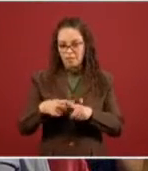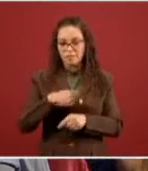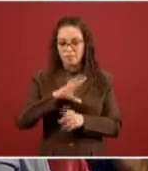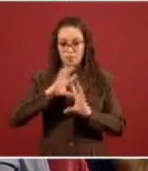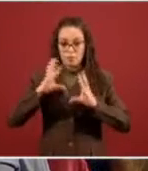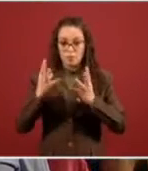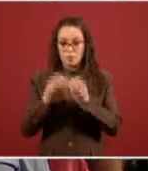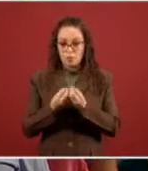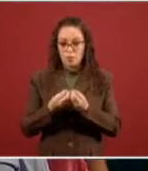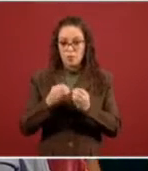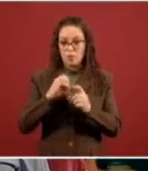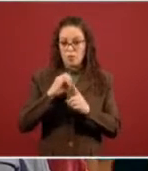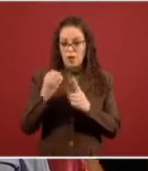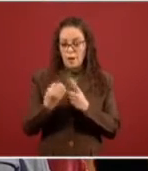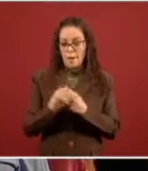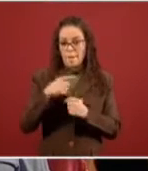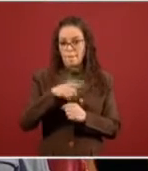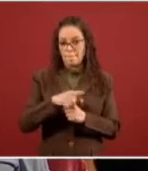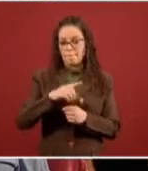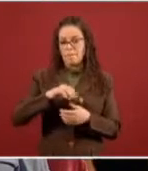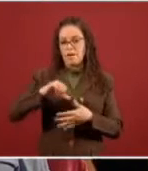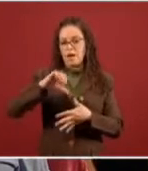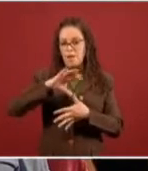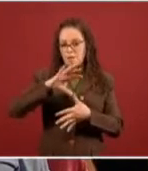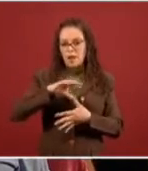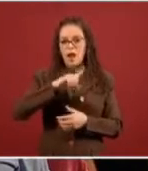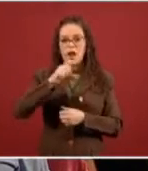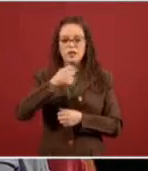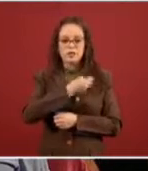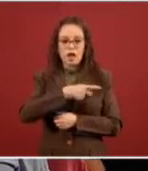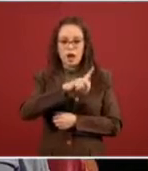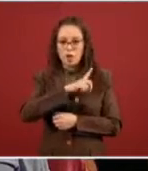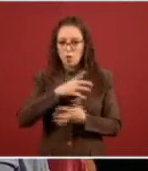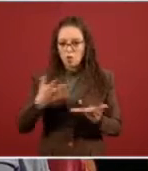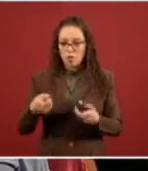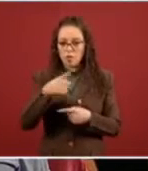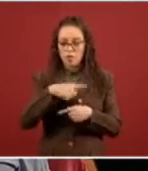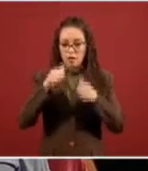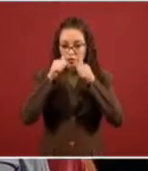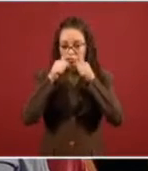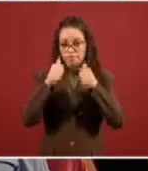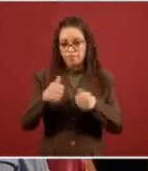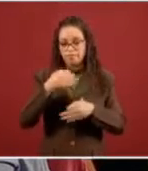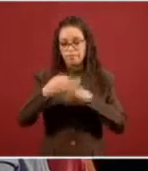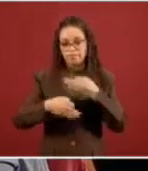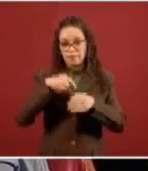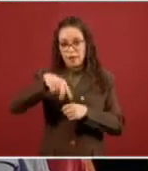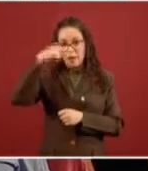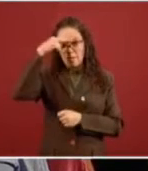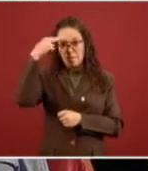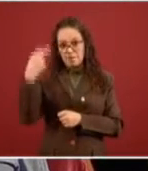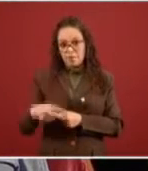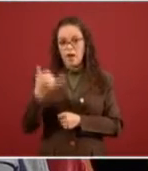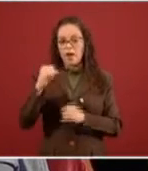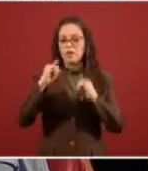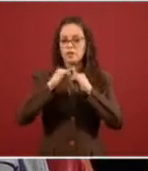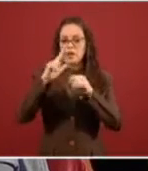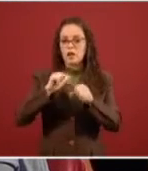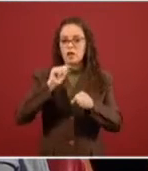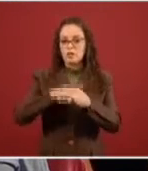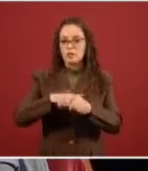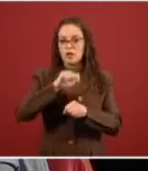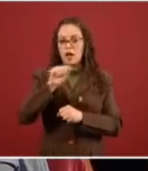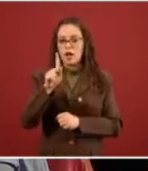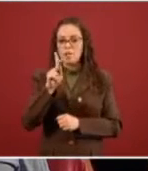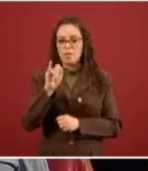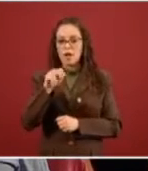Organización Panamericana de la Salud, de la Oficina de México y del Instituto Nacional de Perinatología.